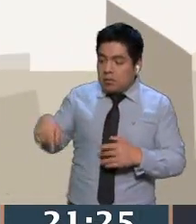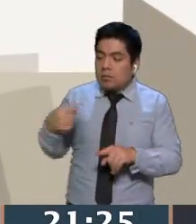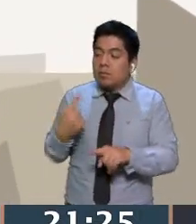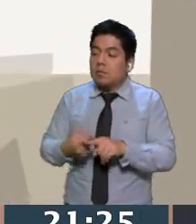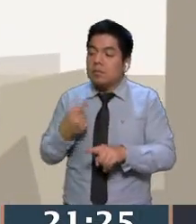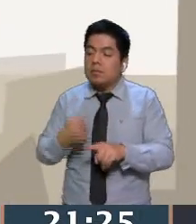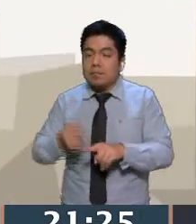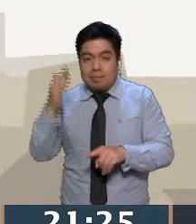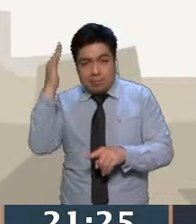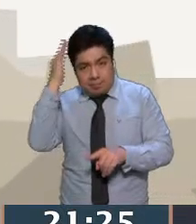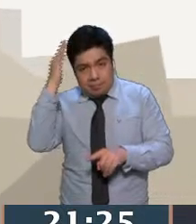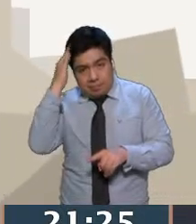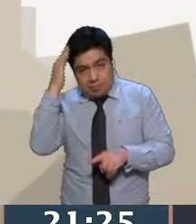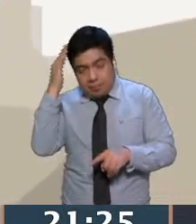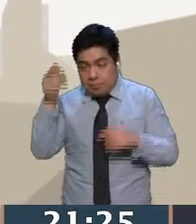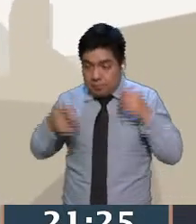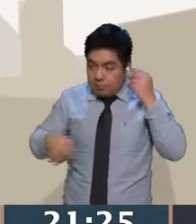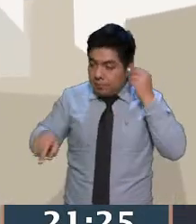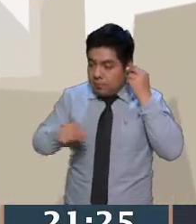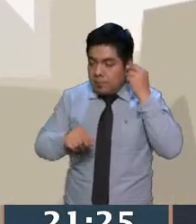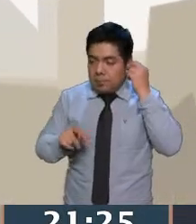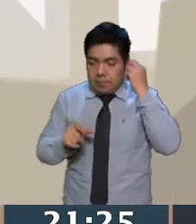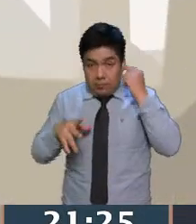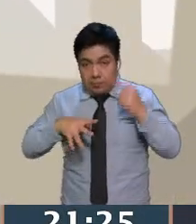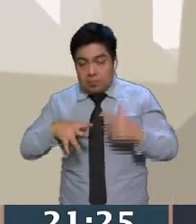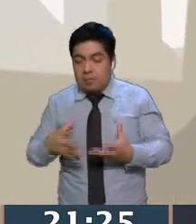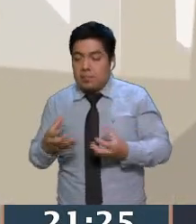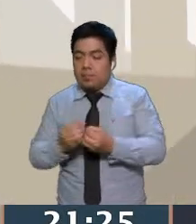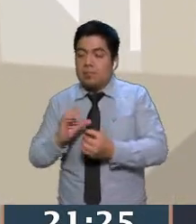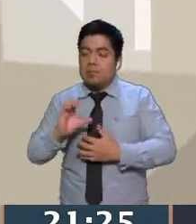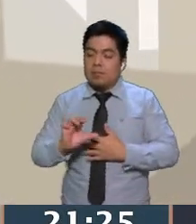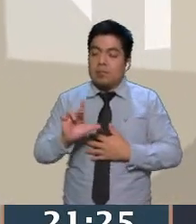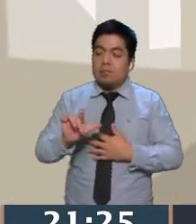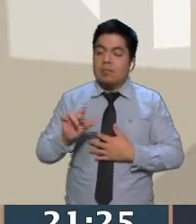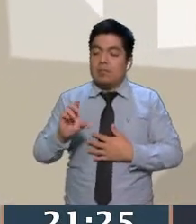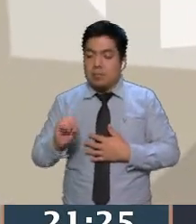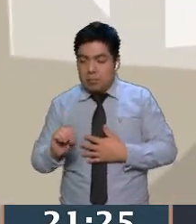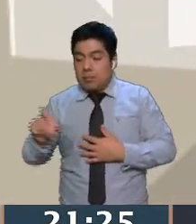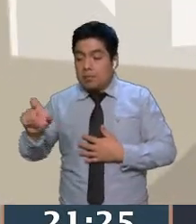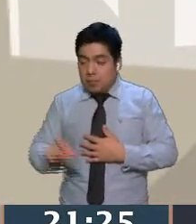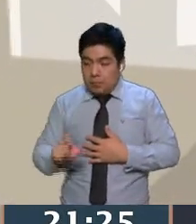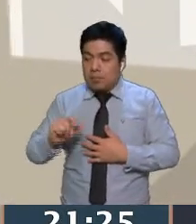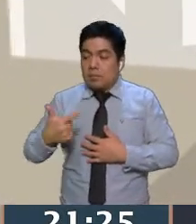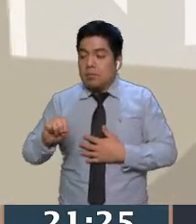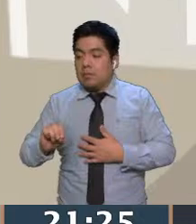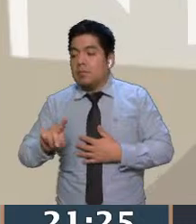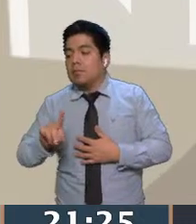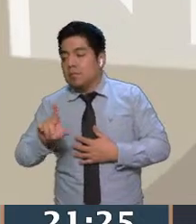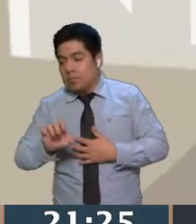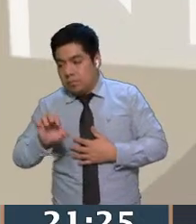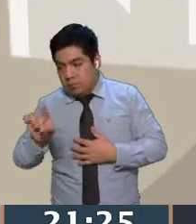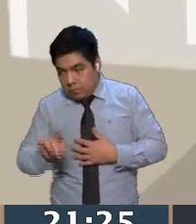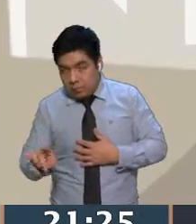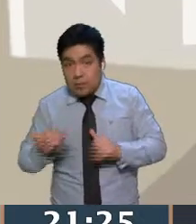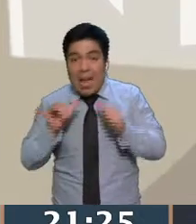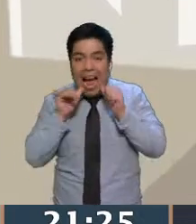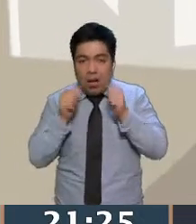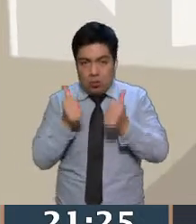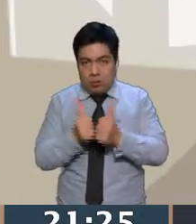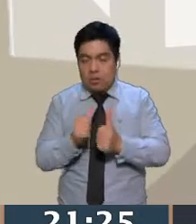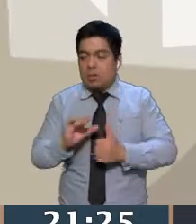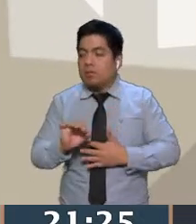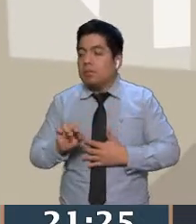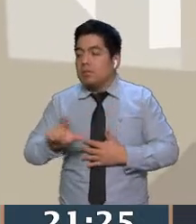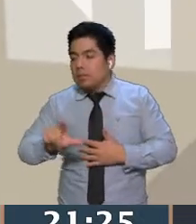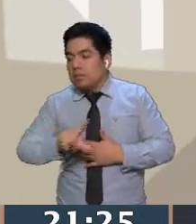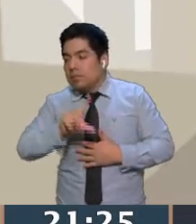entonces todavía formalmente integrado Claudio X González Guajardo a esta asociación civil, antes de que pues ya se